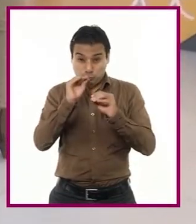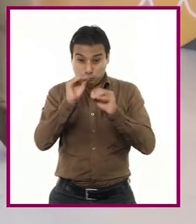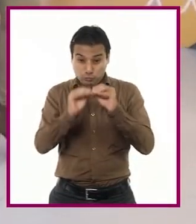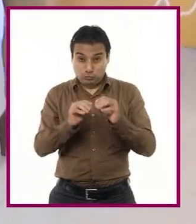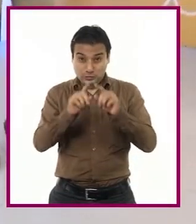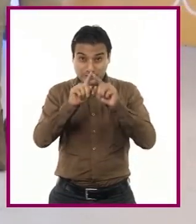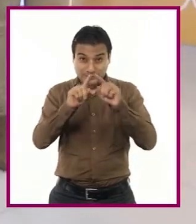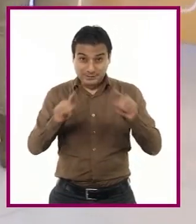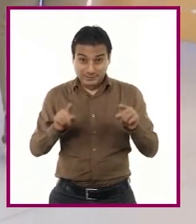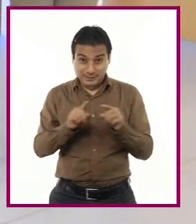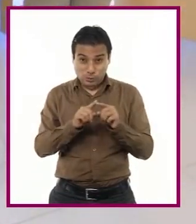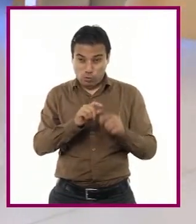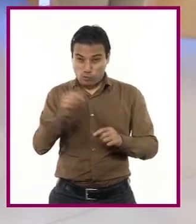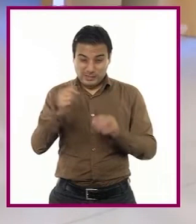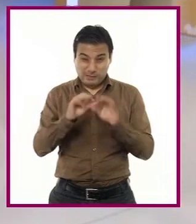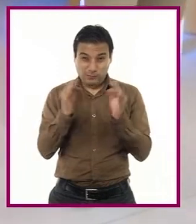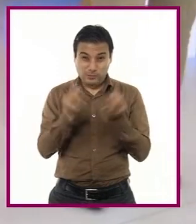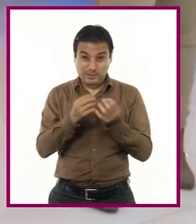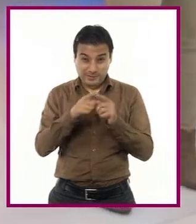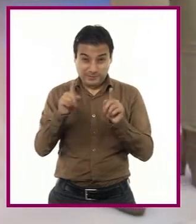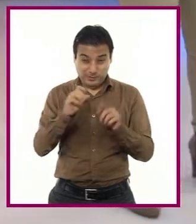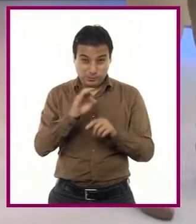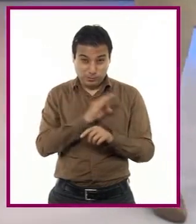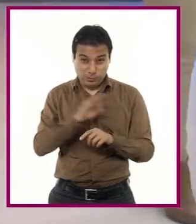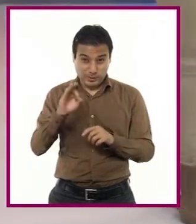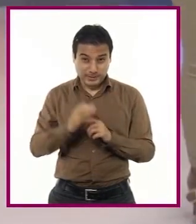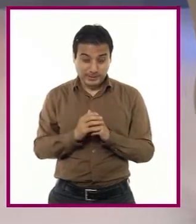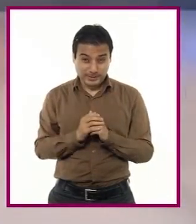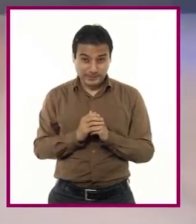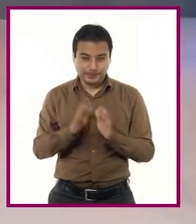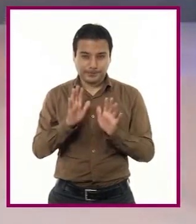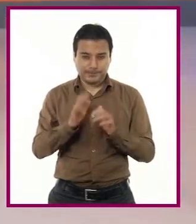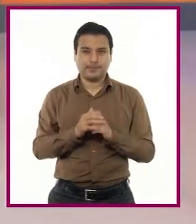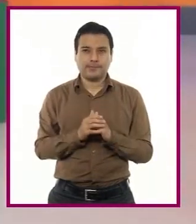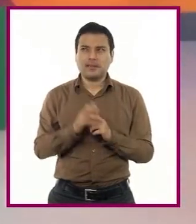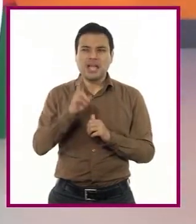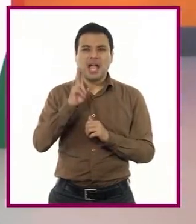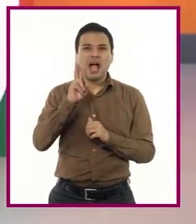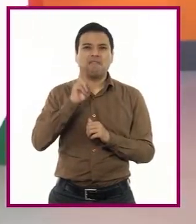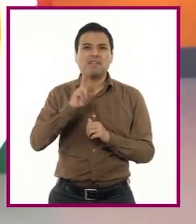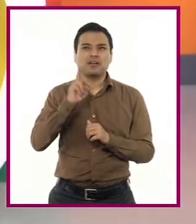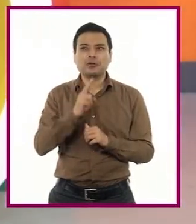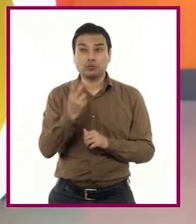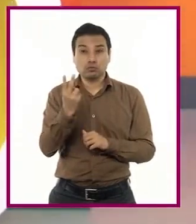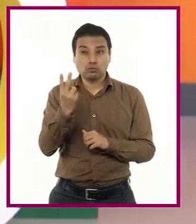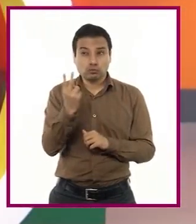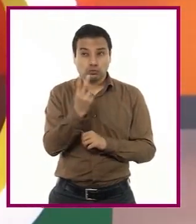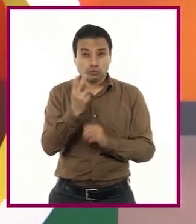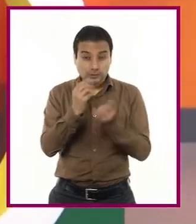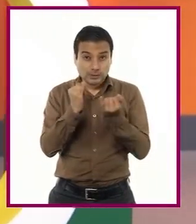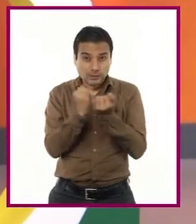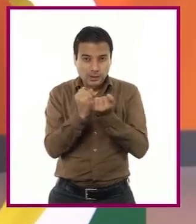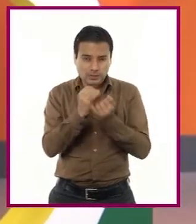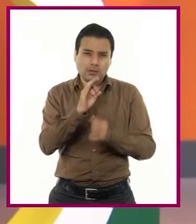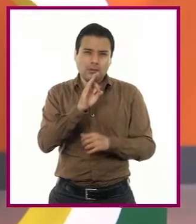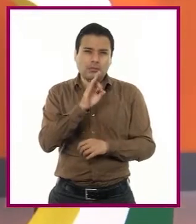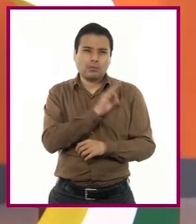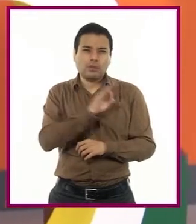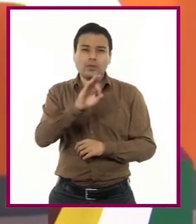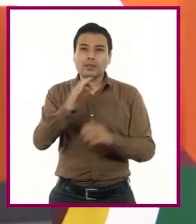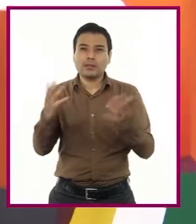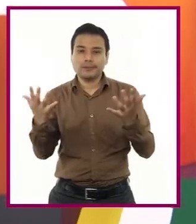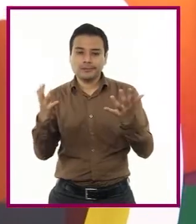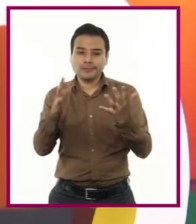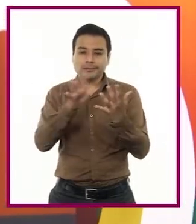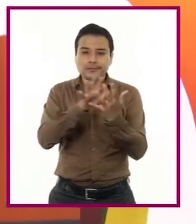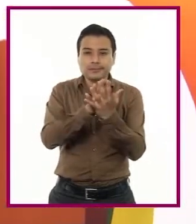Para determinar si dos triángulos son congruentes, podemos sobreponer las figuras o medidas como lo hicimos en las actividades previas, pero